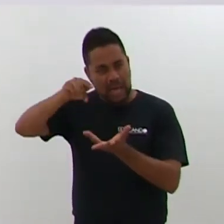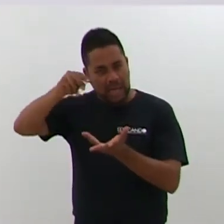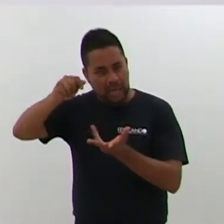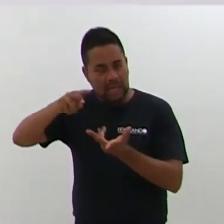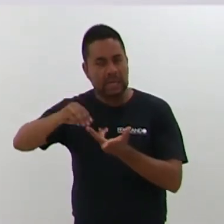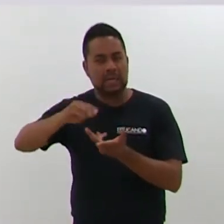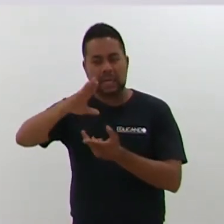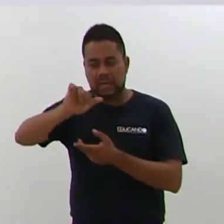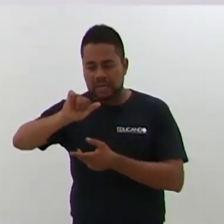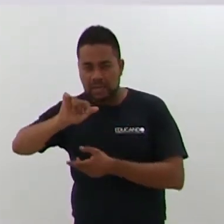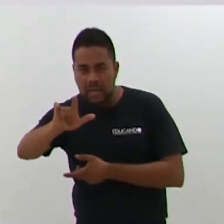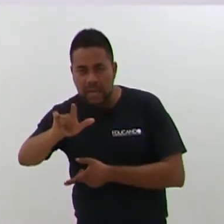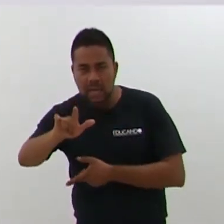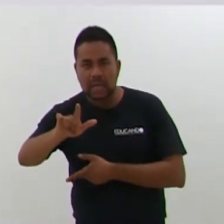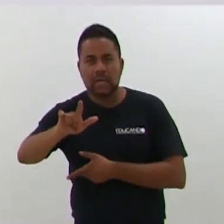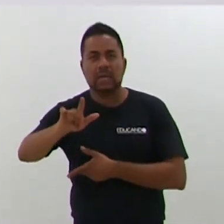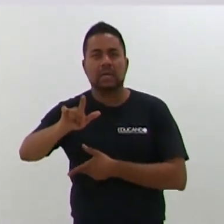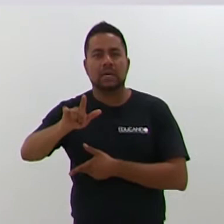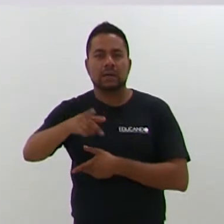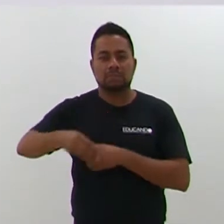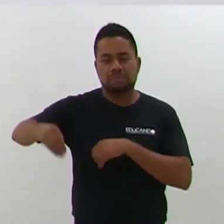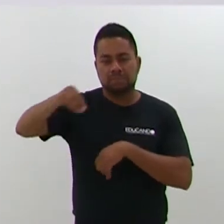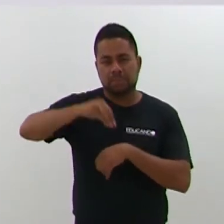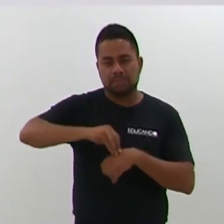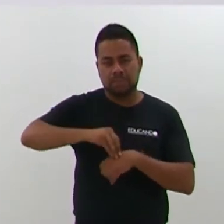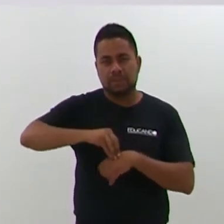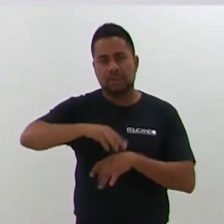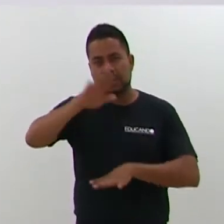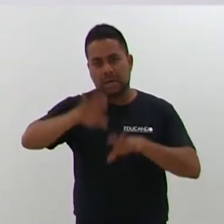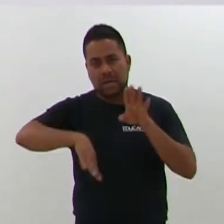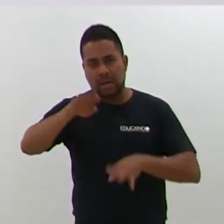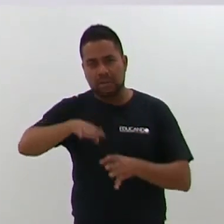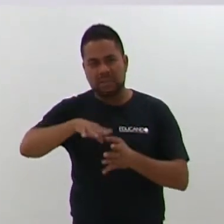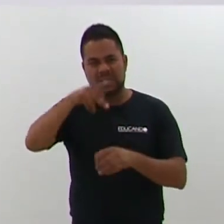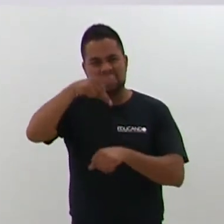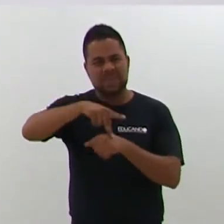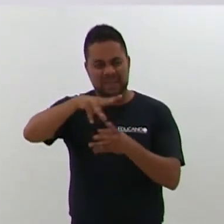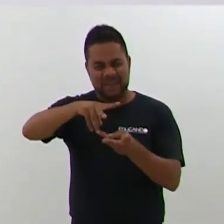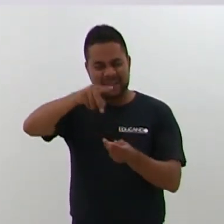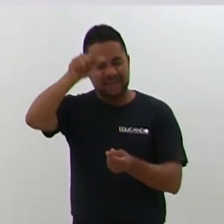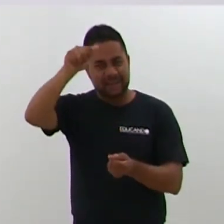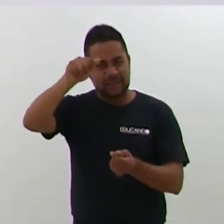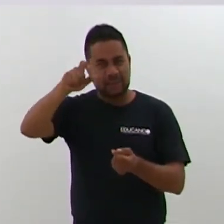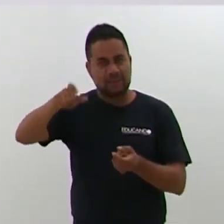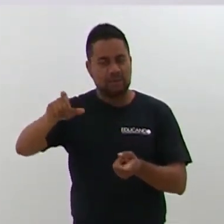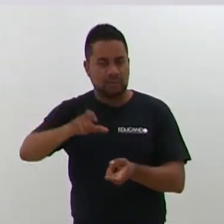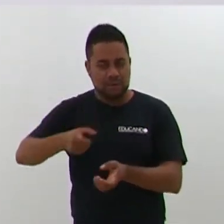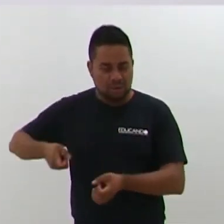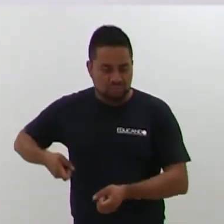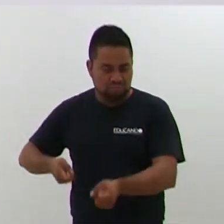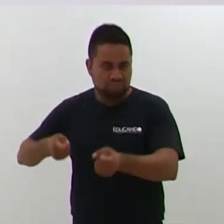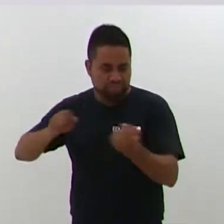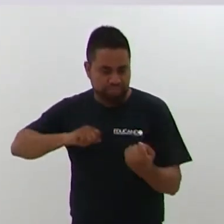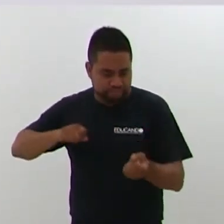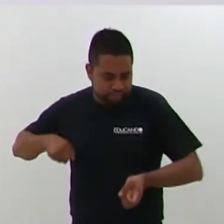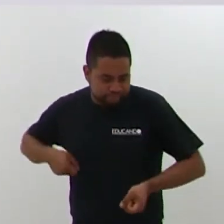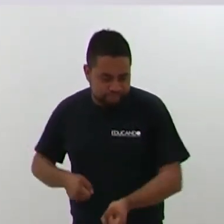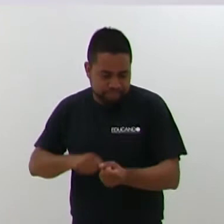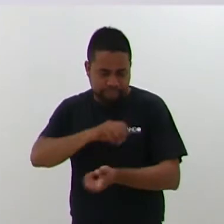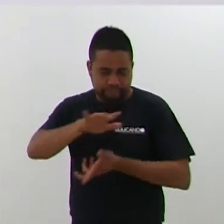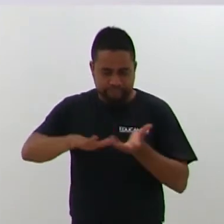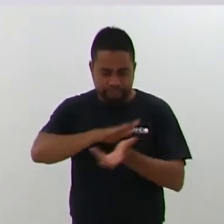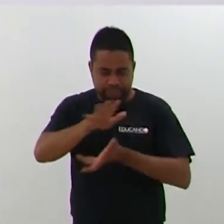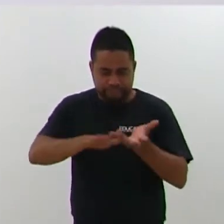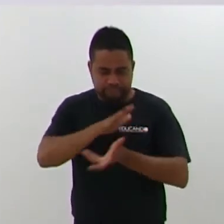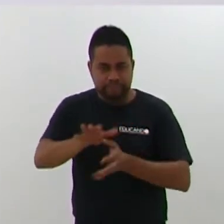la cal, le ponen también a veces grava, y cuando la hacen, la revuelven